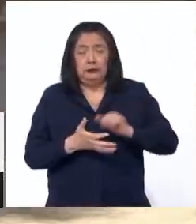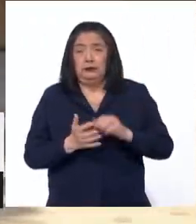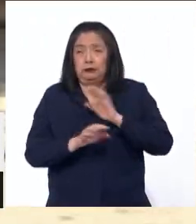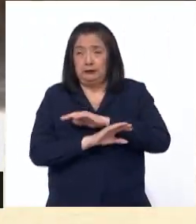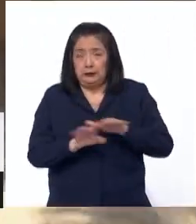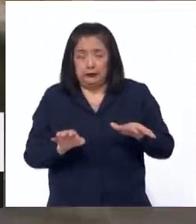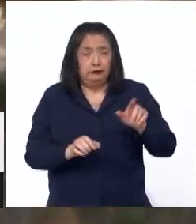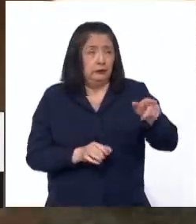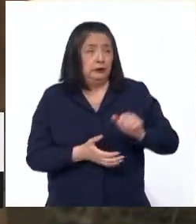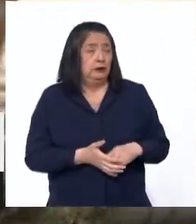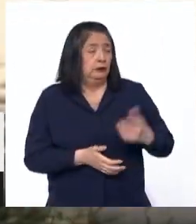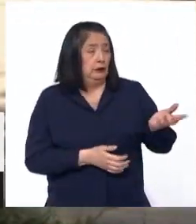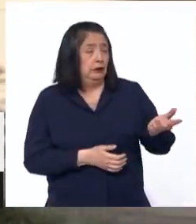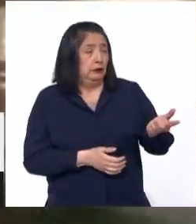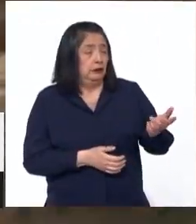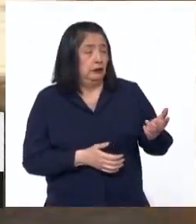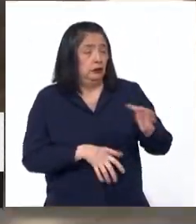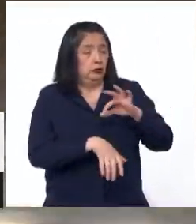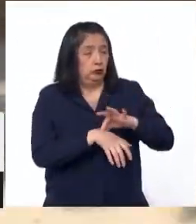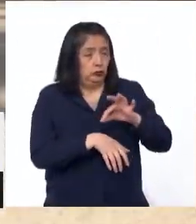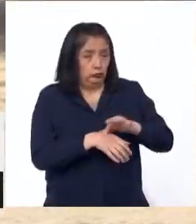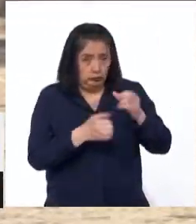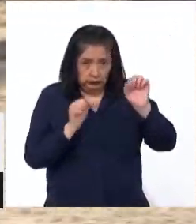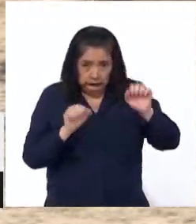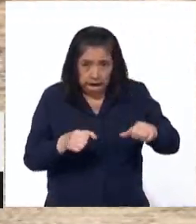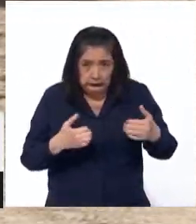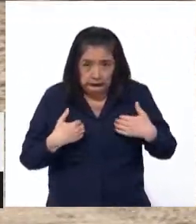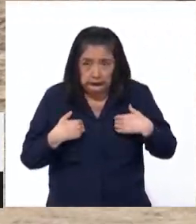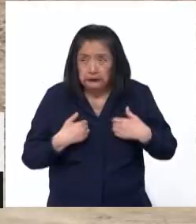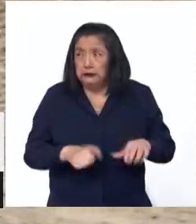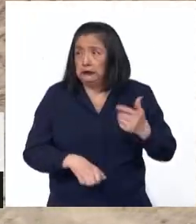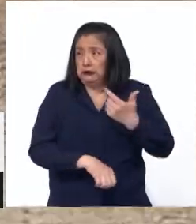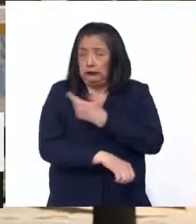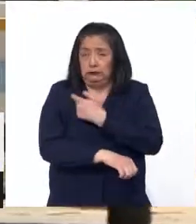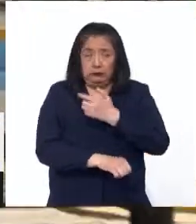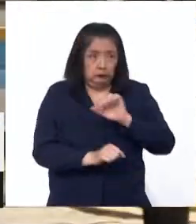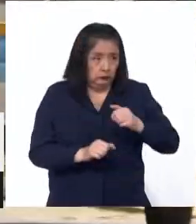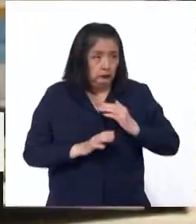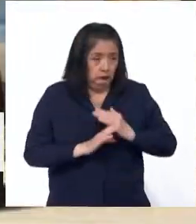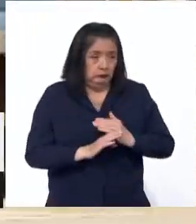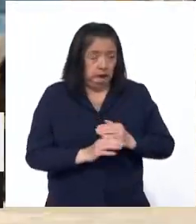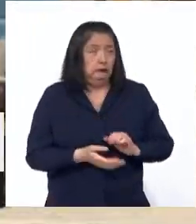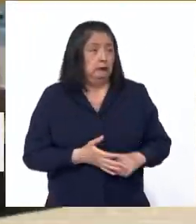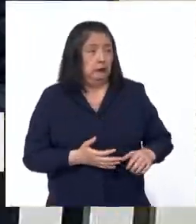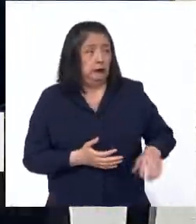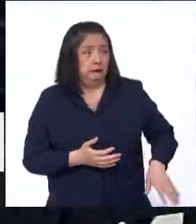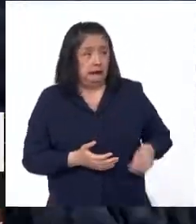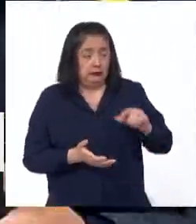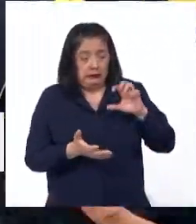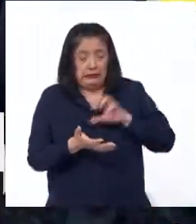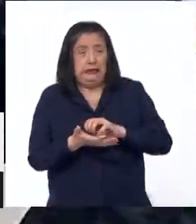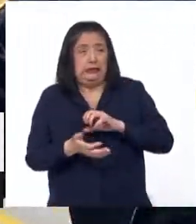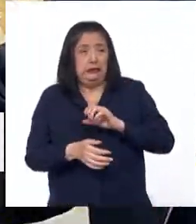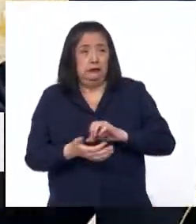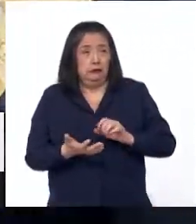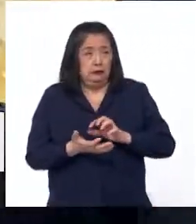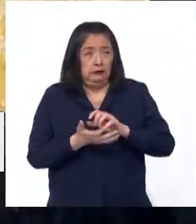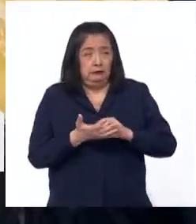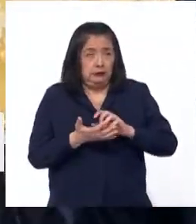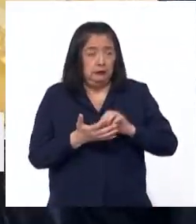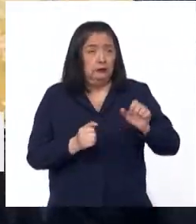Lorena, licenciada, ¿se encuentra con las dosis adecuadas en el centro de salud vacunas antirrábicas para hacerle frente? Buenas